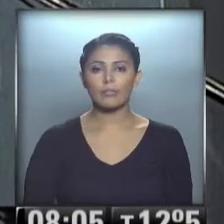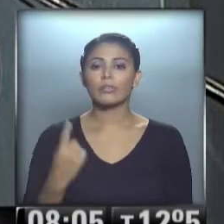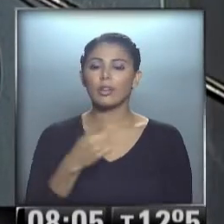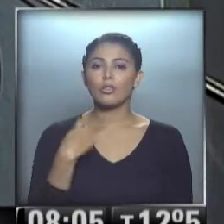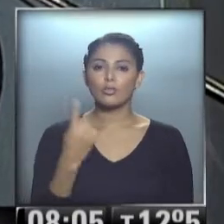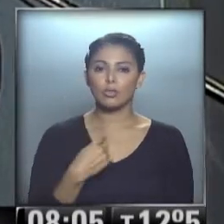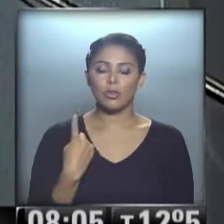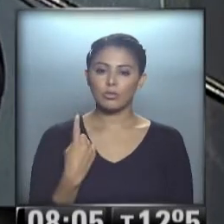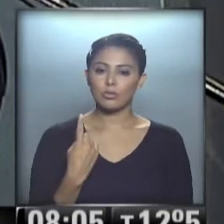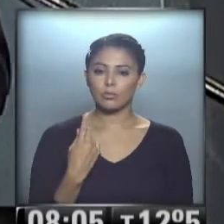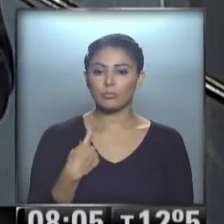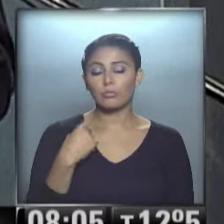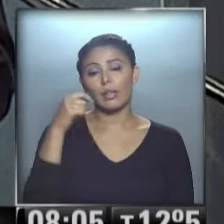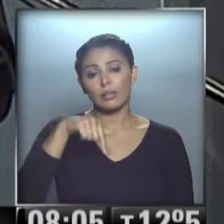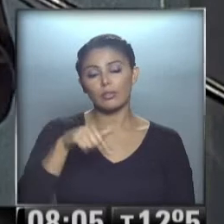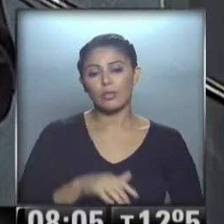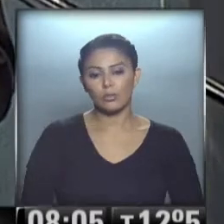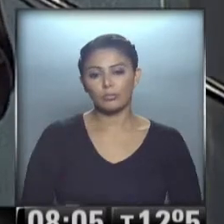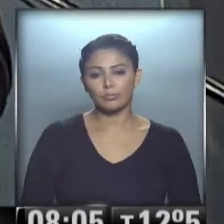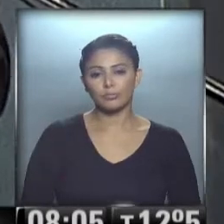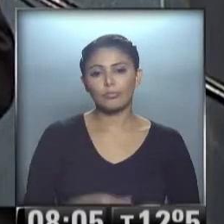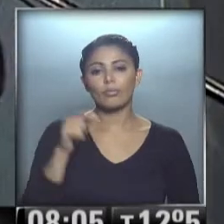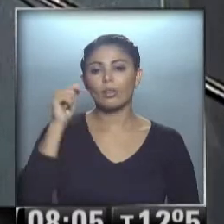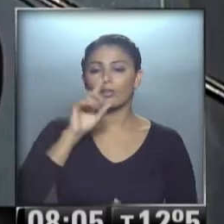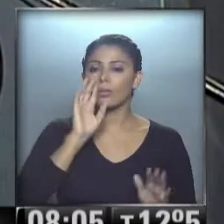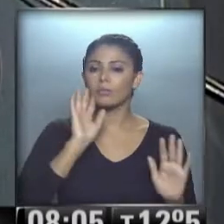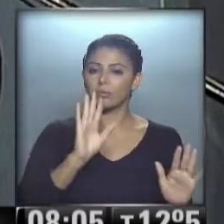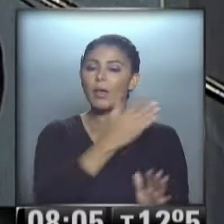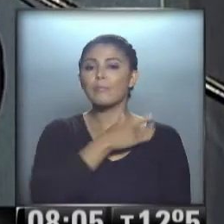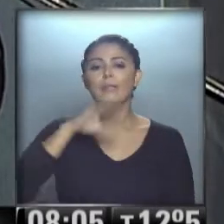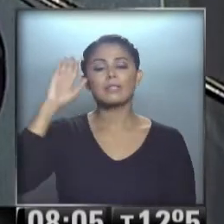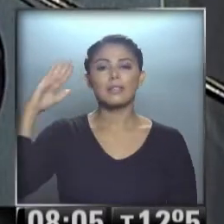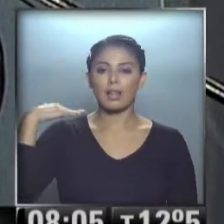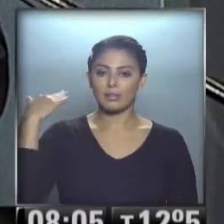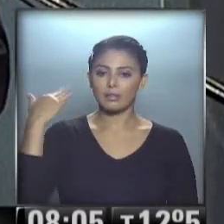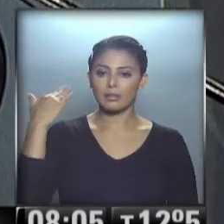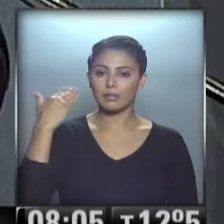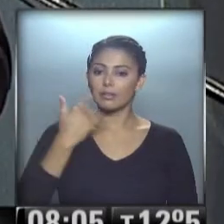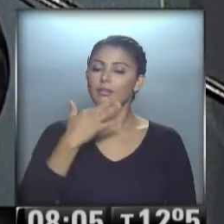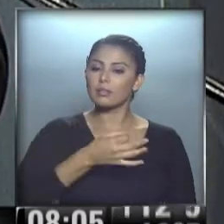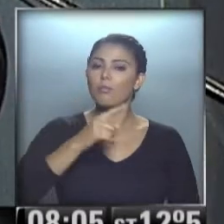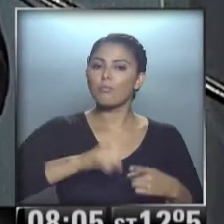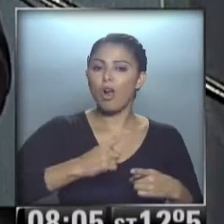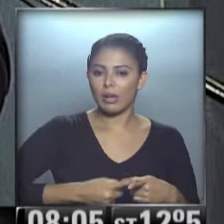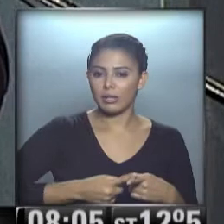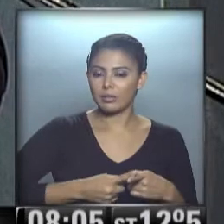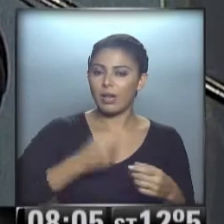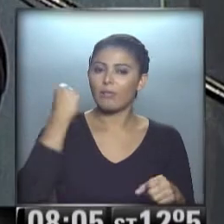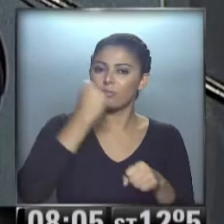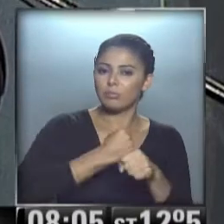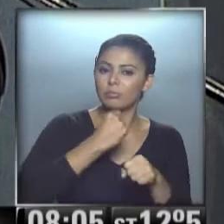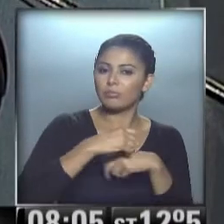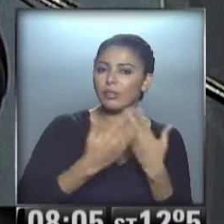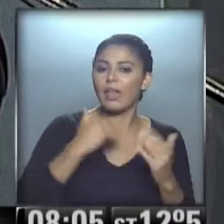nosotros teníamos, y esto fue bajo el liderazgo de nuestra Presidenta de la Nación, una política proactiva para